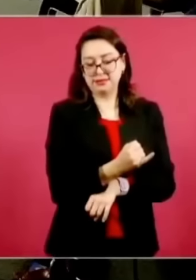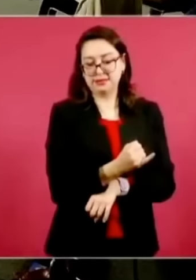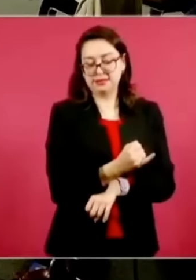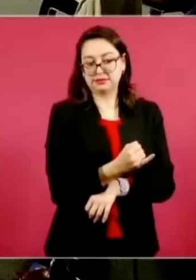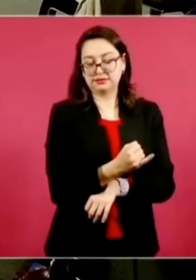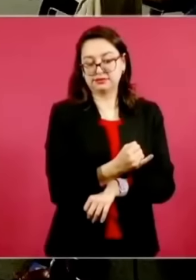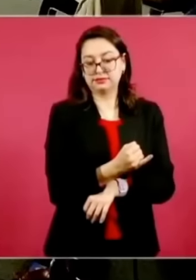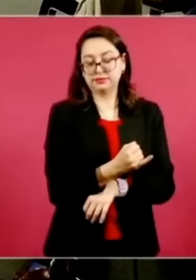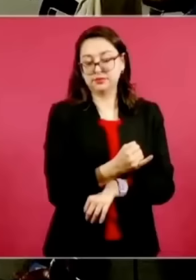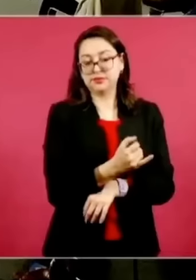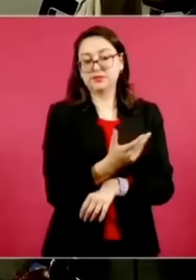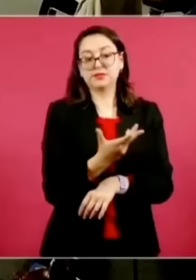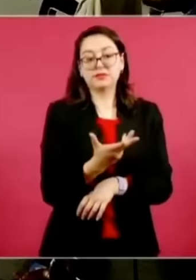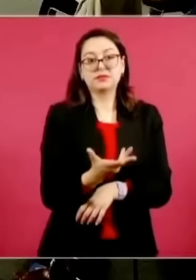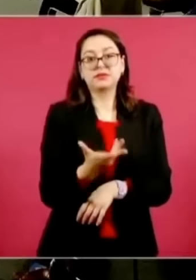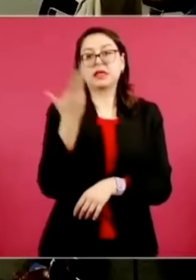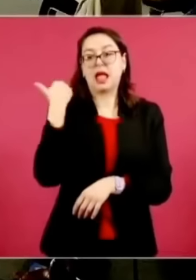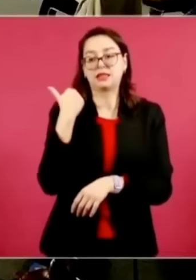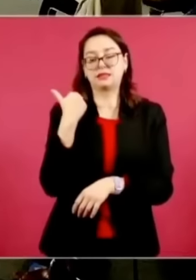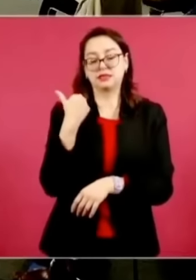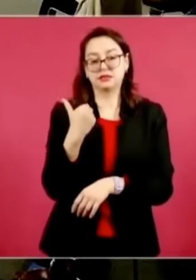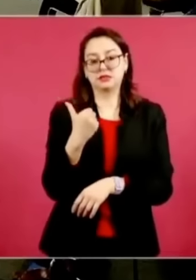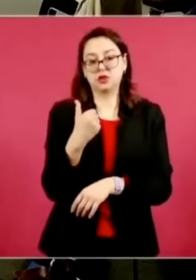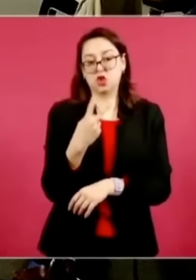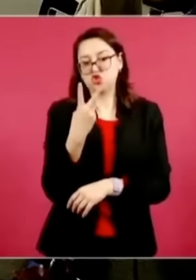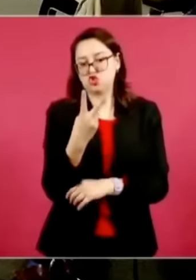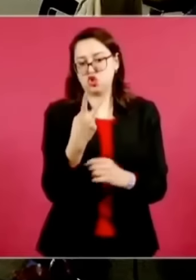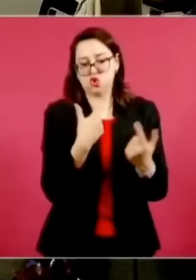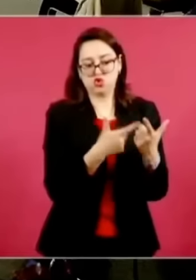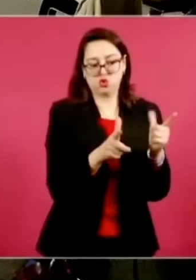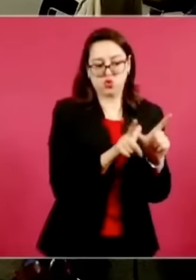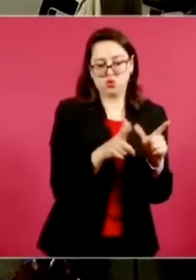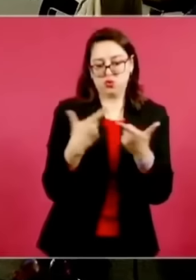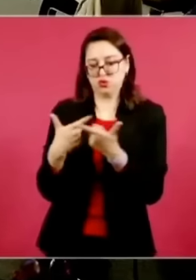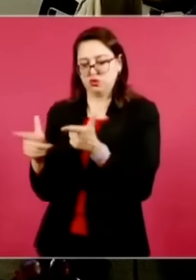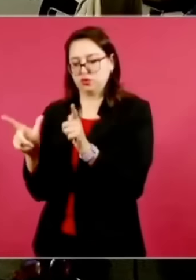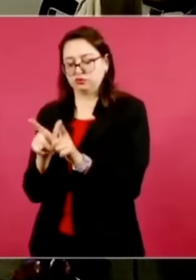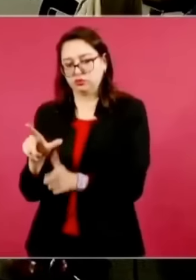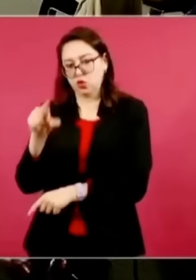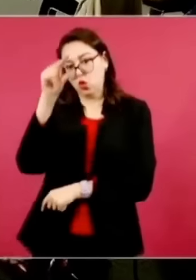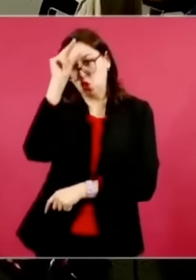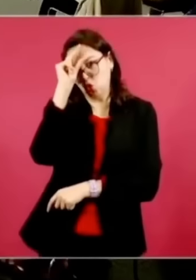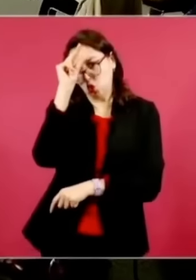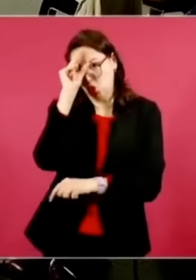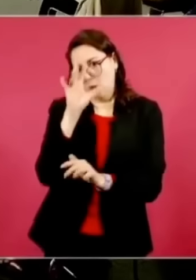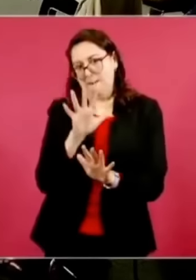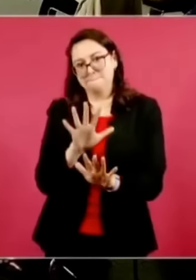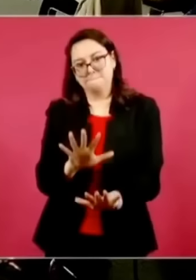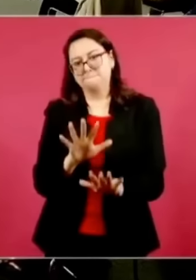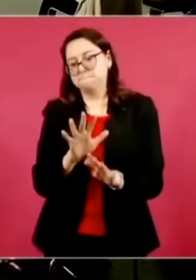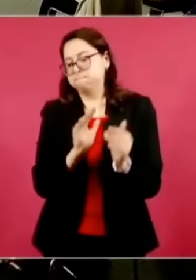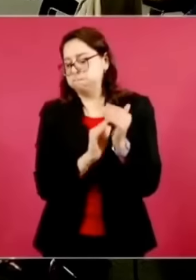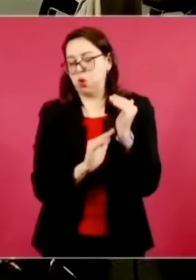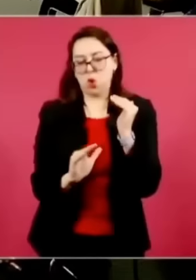dos agrupamientos de intelectuales y académicos.